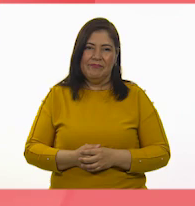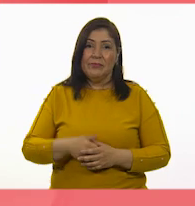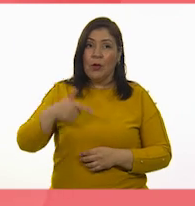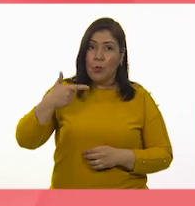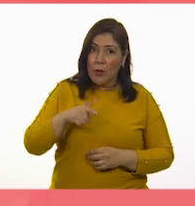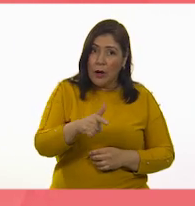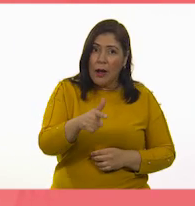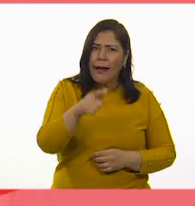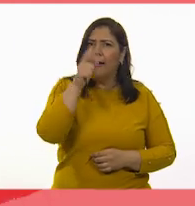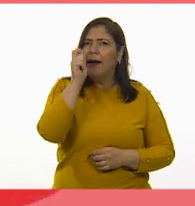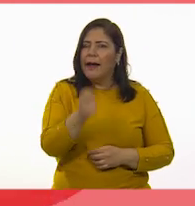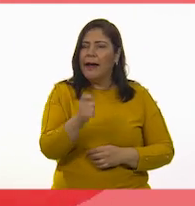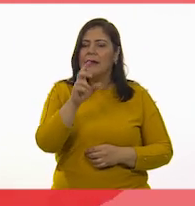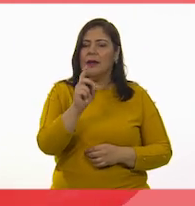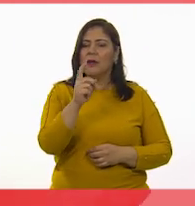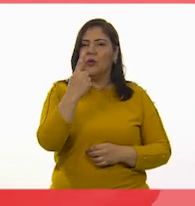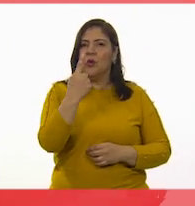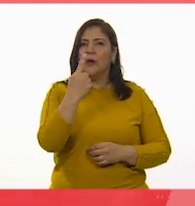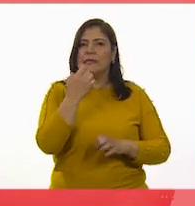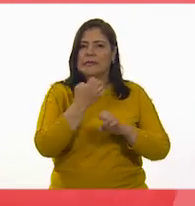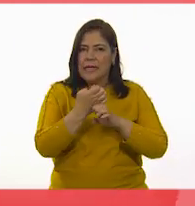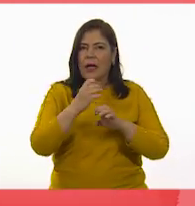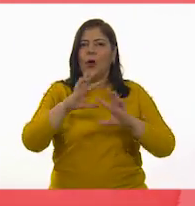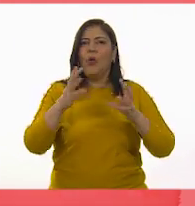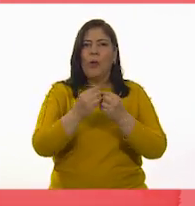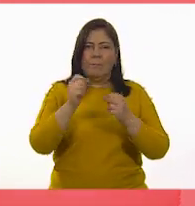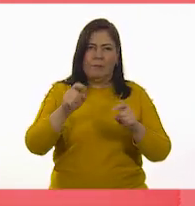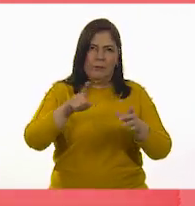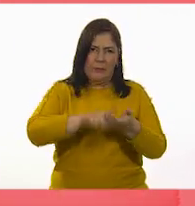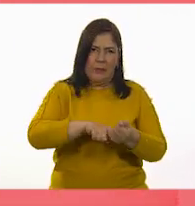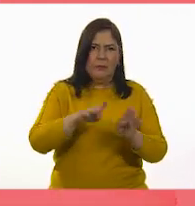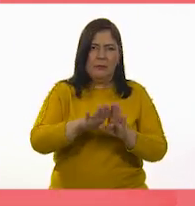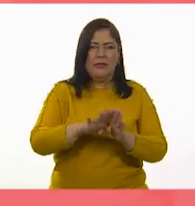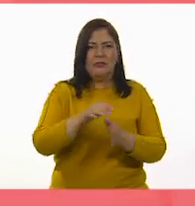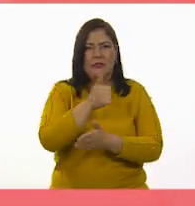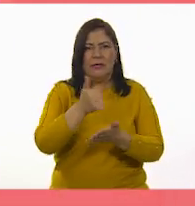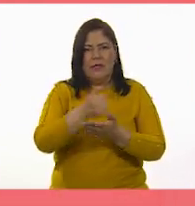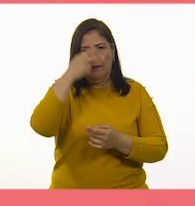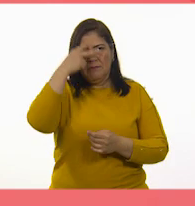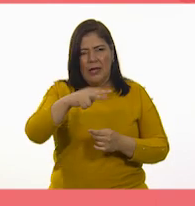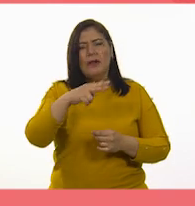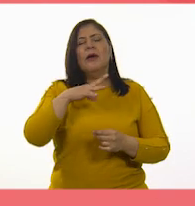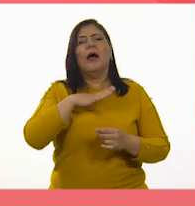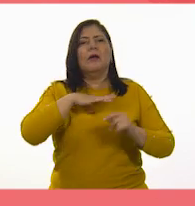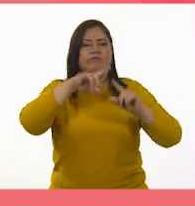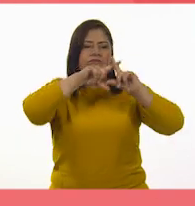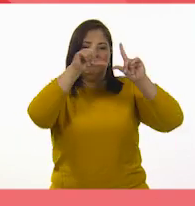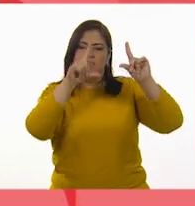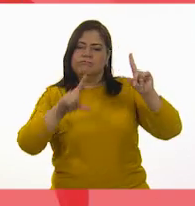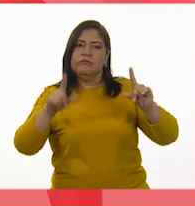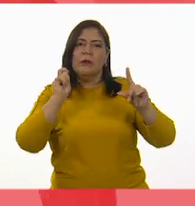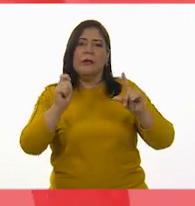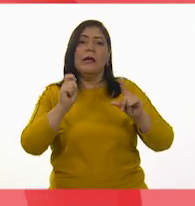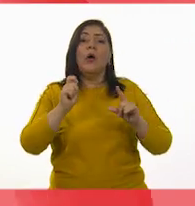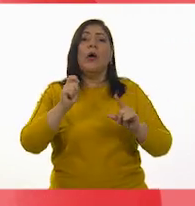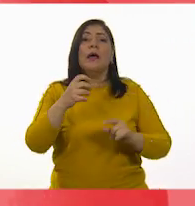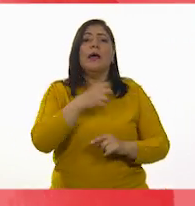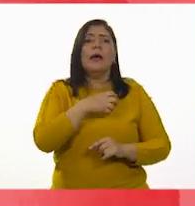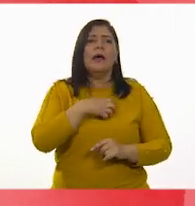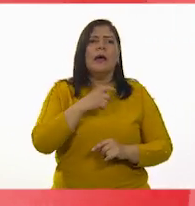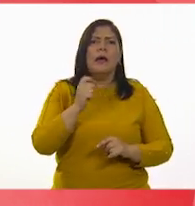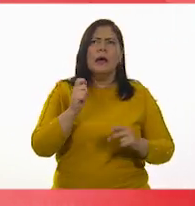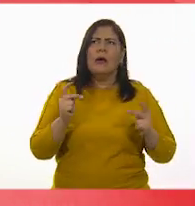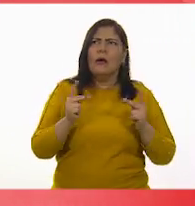Guanajuato es uno de los 31 estados que, junto con la Ciudad de México, conforman este maravilloso país. Su capital es